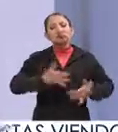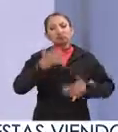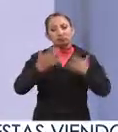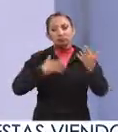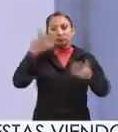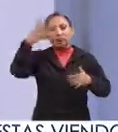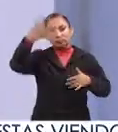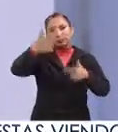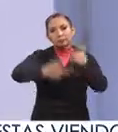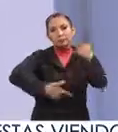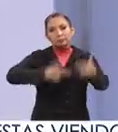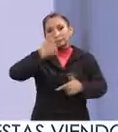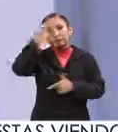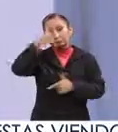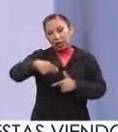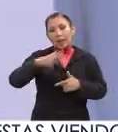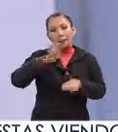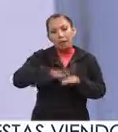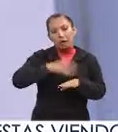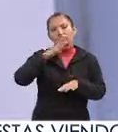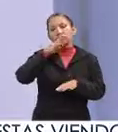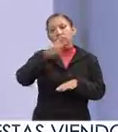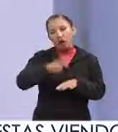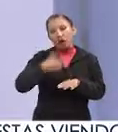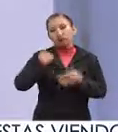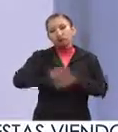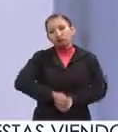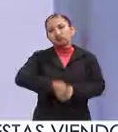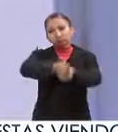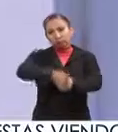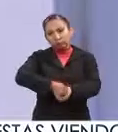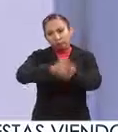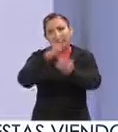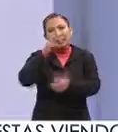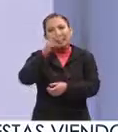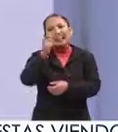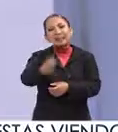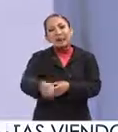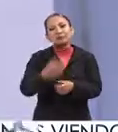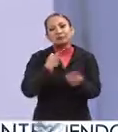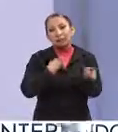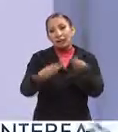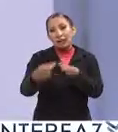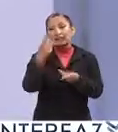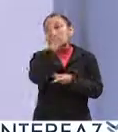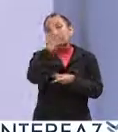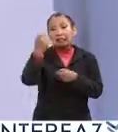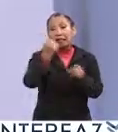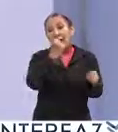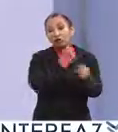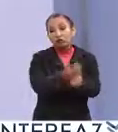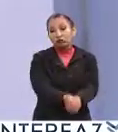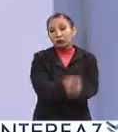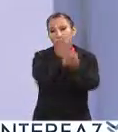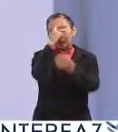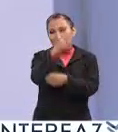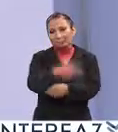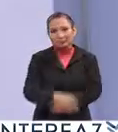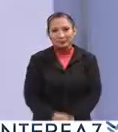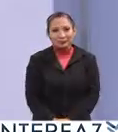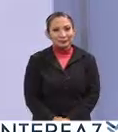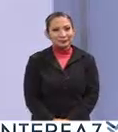las futuras generaciones, para que tengamos mejores voleibolistas. Pero vamos a ver lo que les preparé. 100 años de voleibol en México.